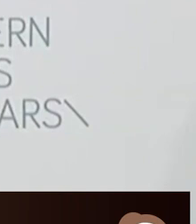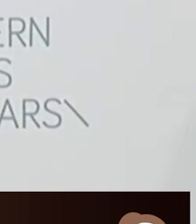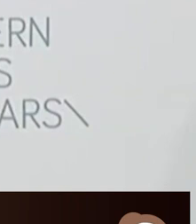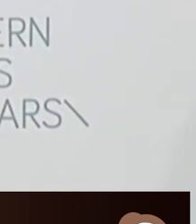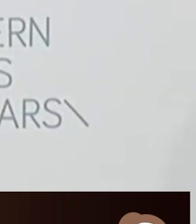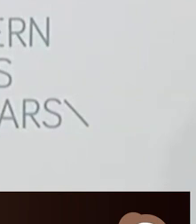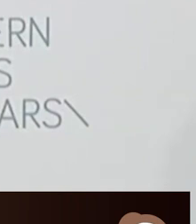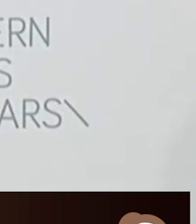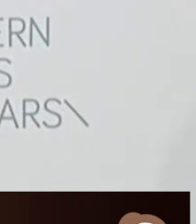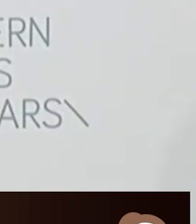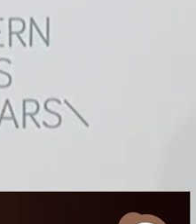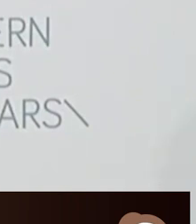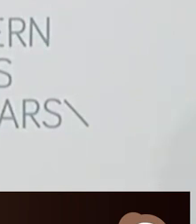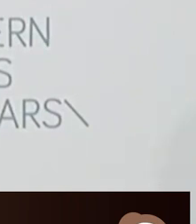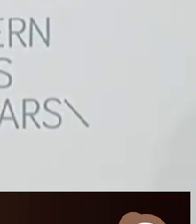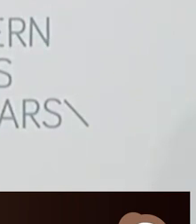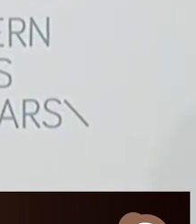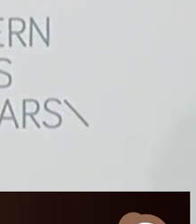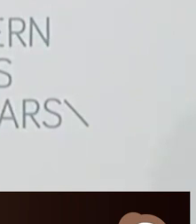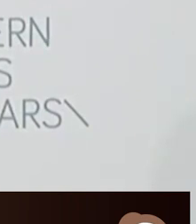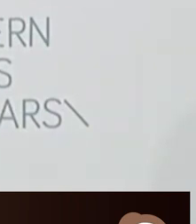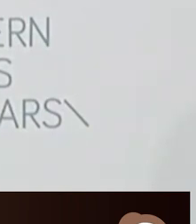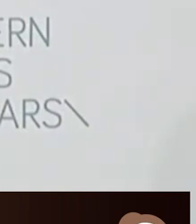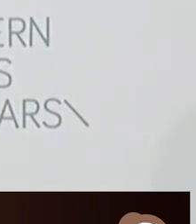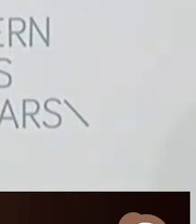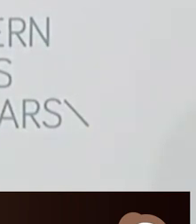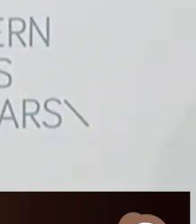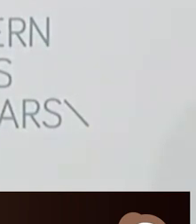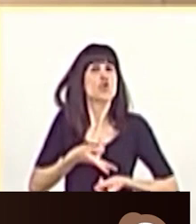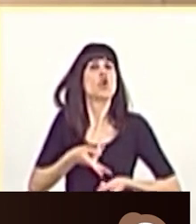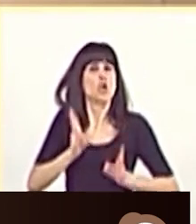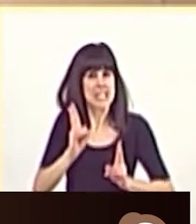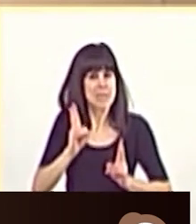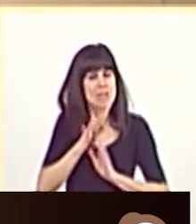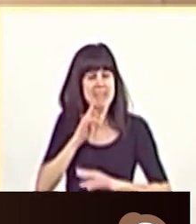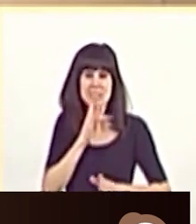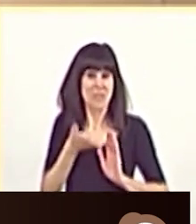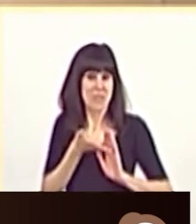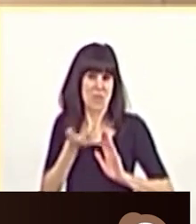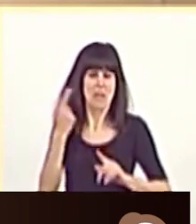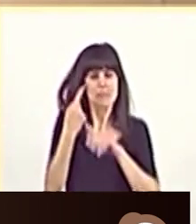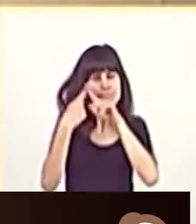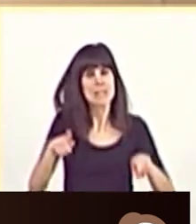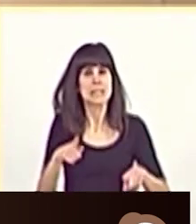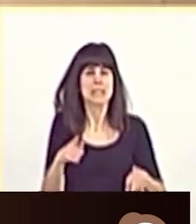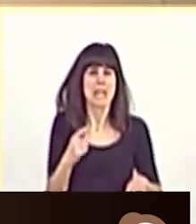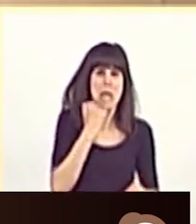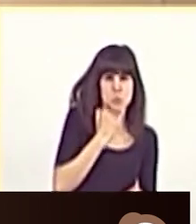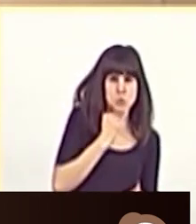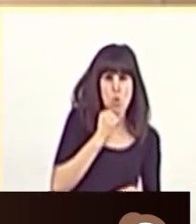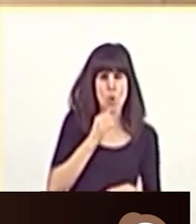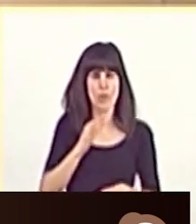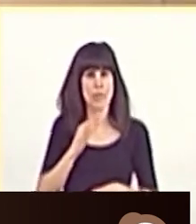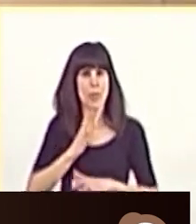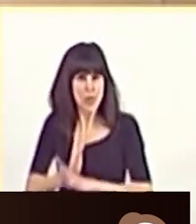en negativa en el Congreso. Si miráis, la ley del sí es sí no se aprobó como tal, se aprobó con otro batiburrillo de leyes en agosto